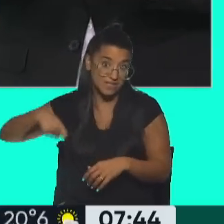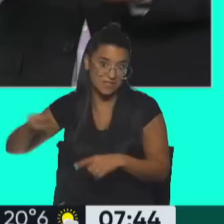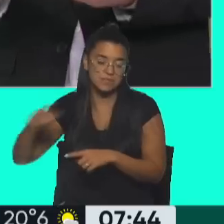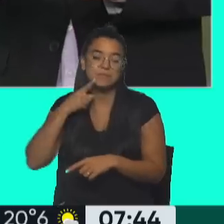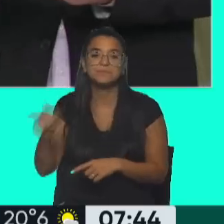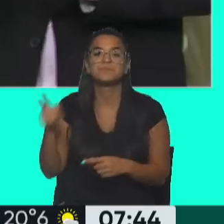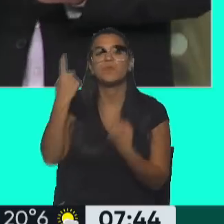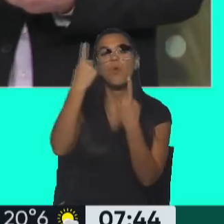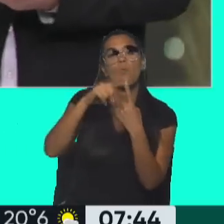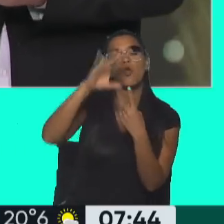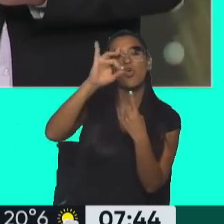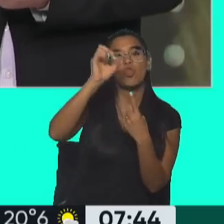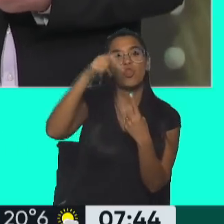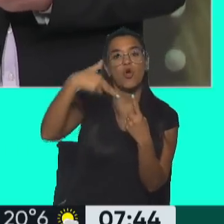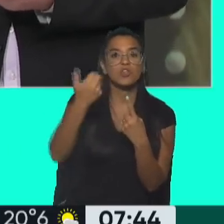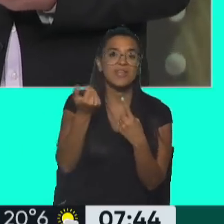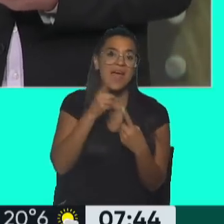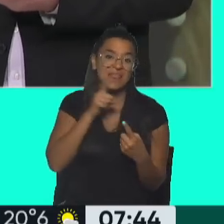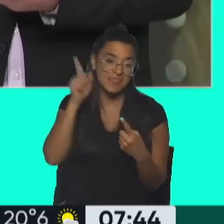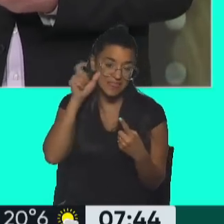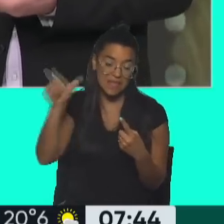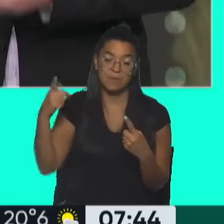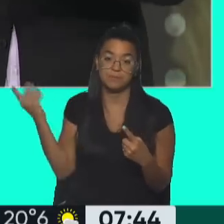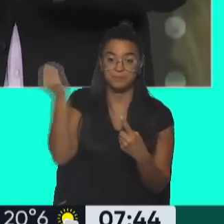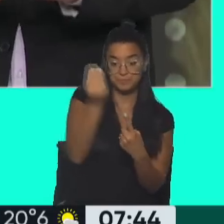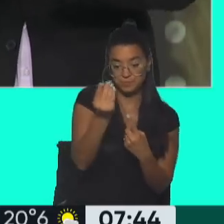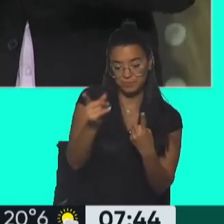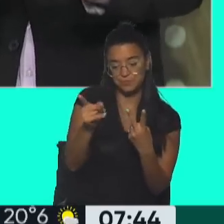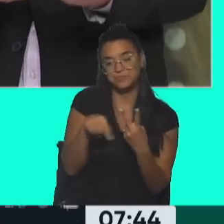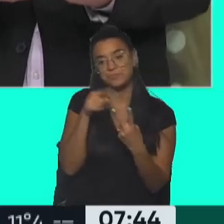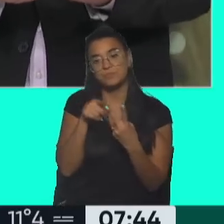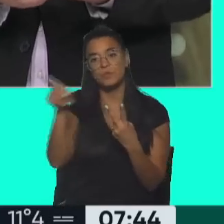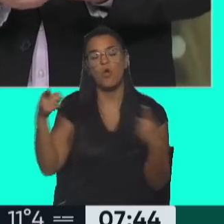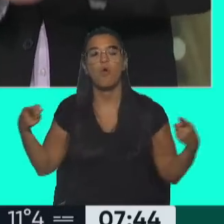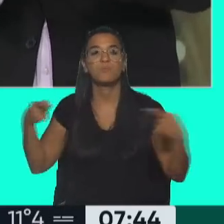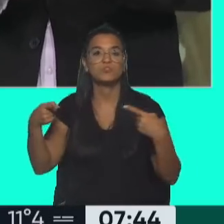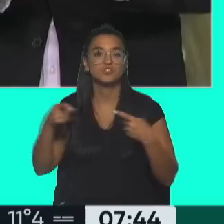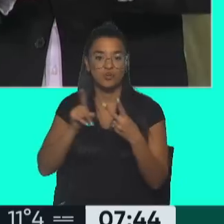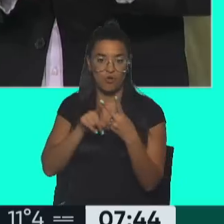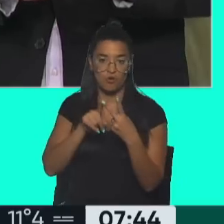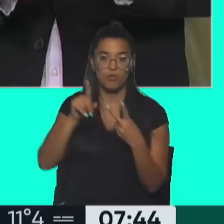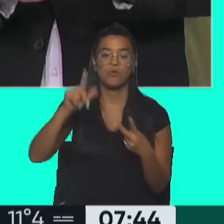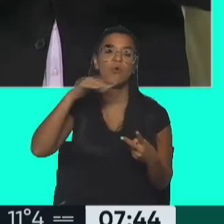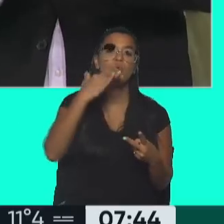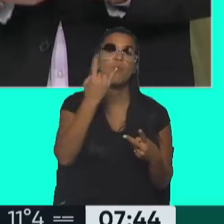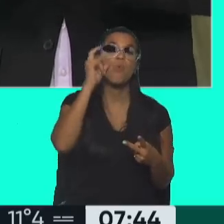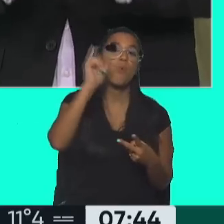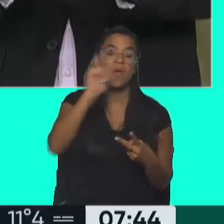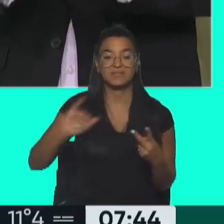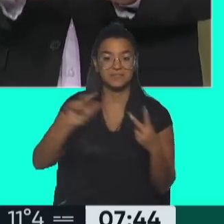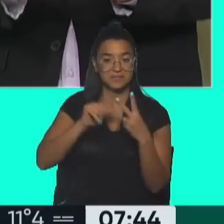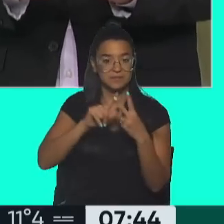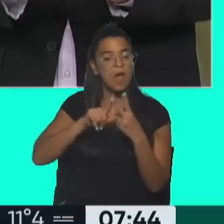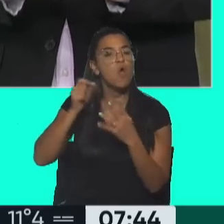que es Martín Doñate, designado como integrante del Consejo, y otro opositor, que es Luis Juez, que está